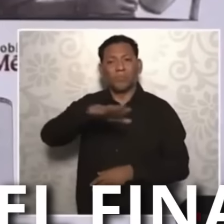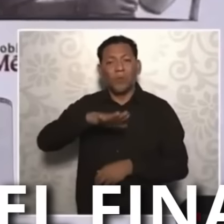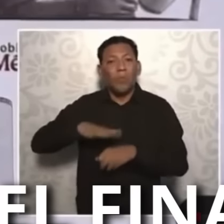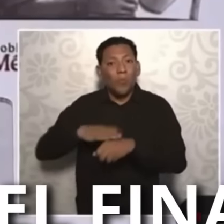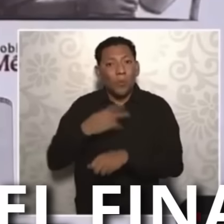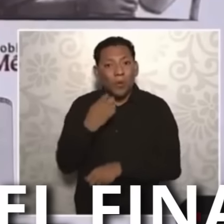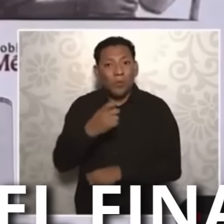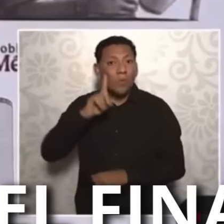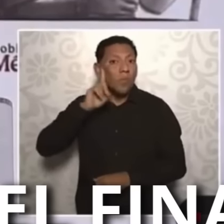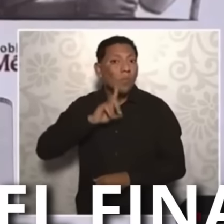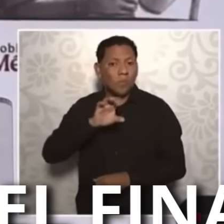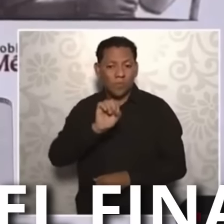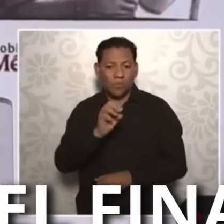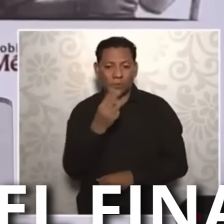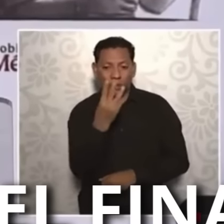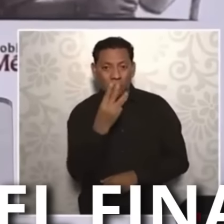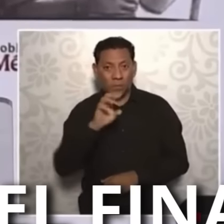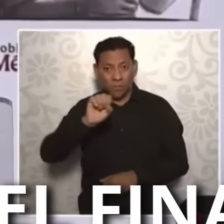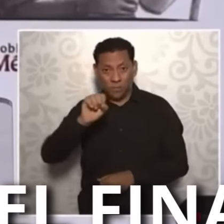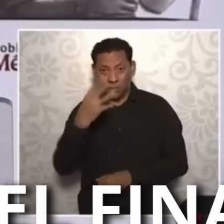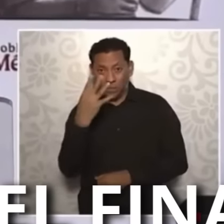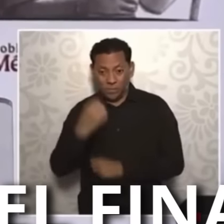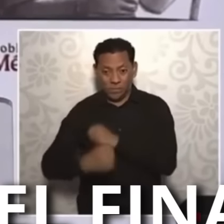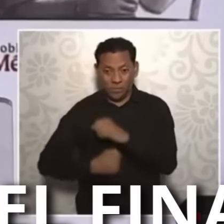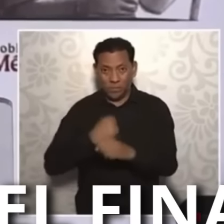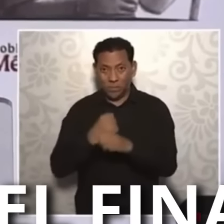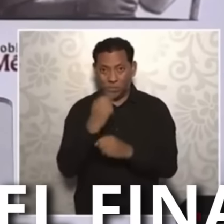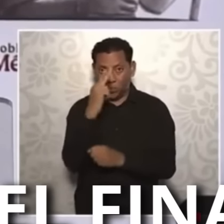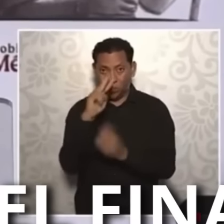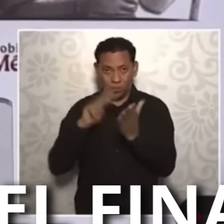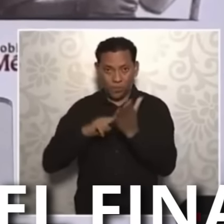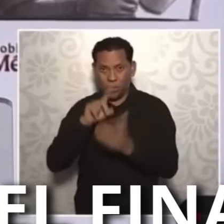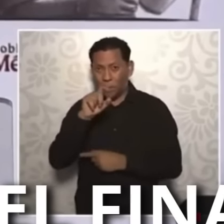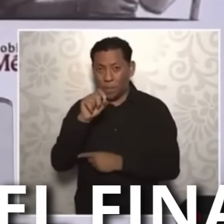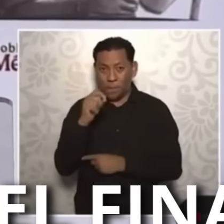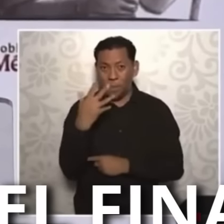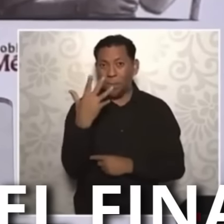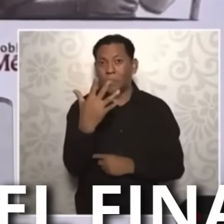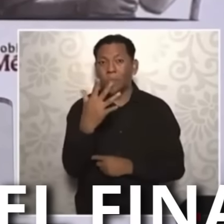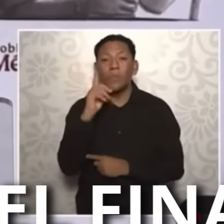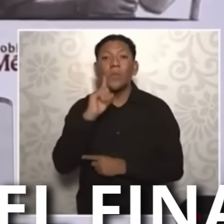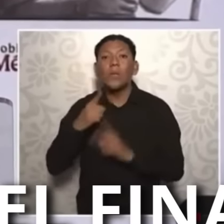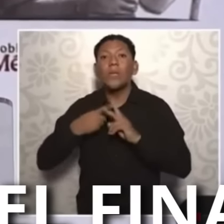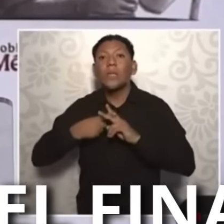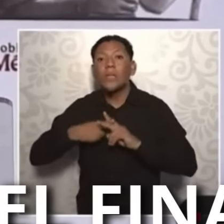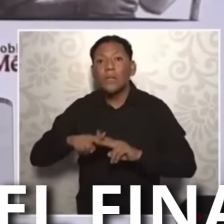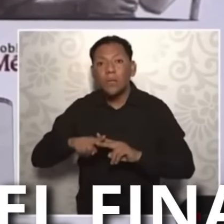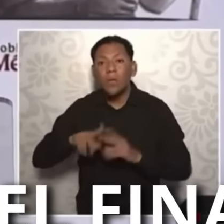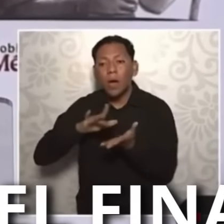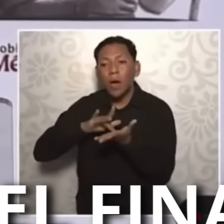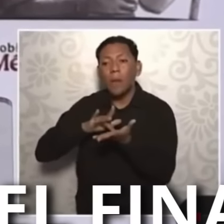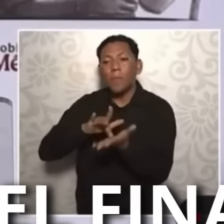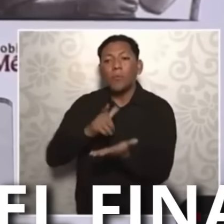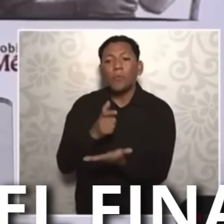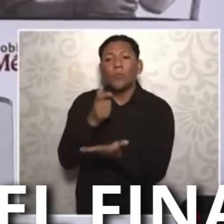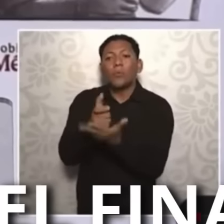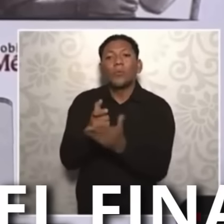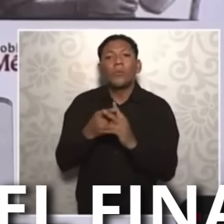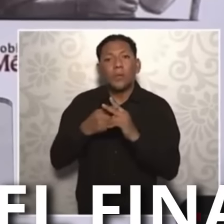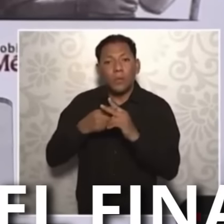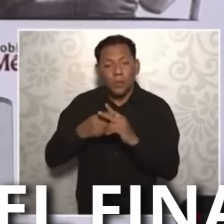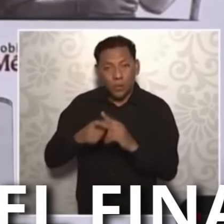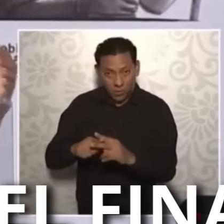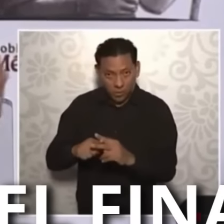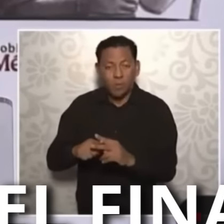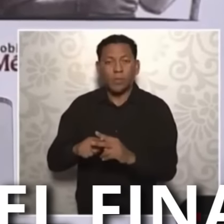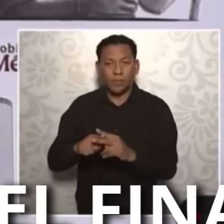de 63 y 64 en el año 2025 empezarán a recibir un apoyo económico, y